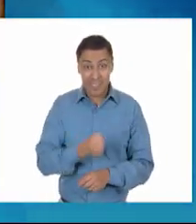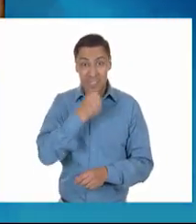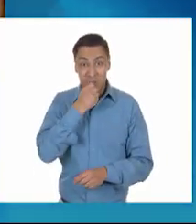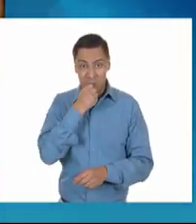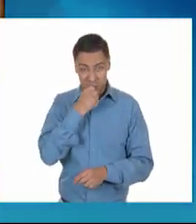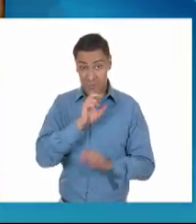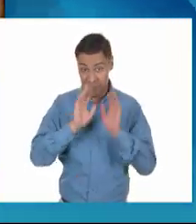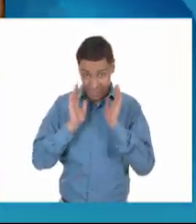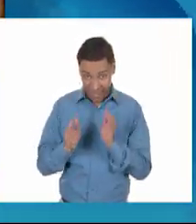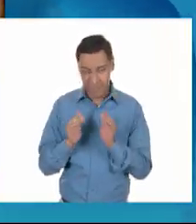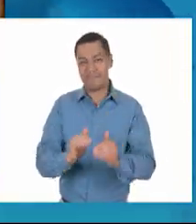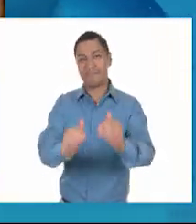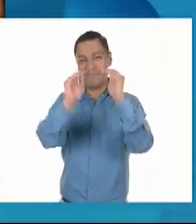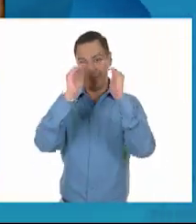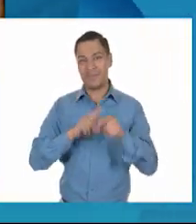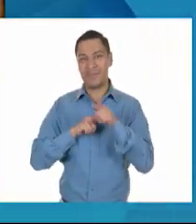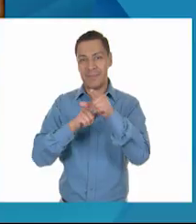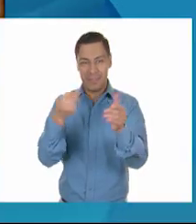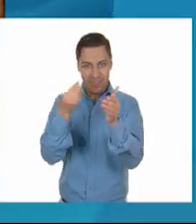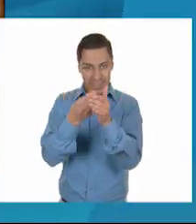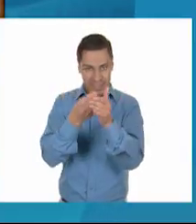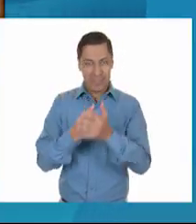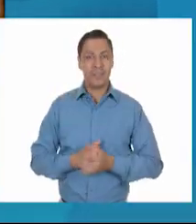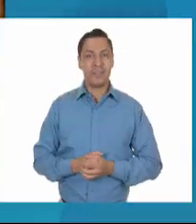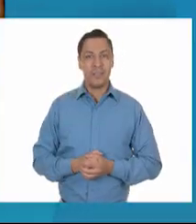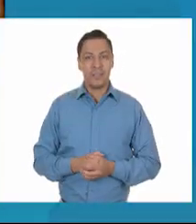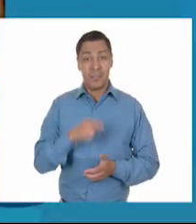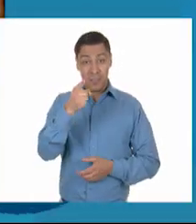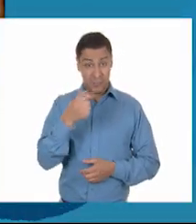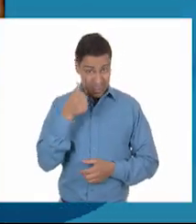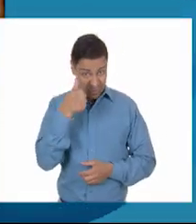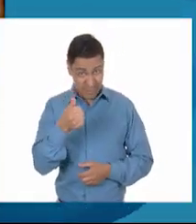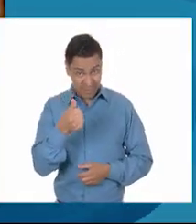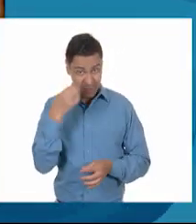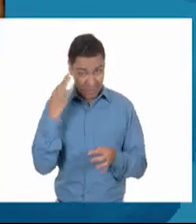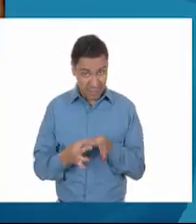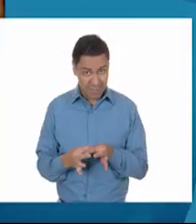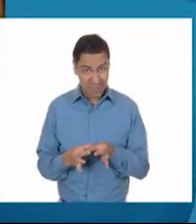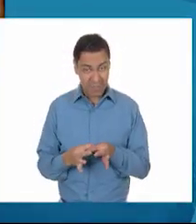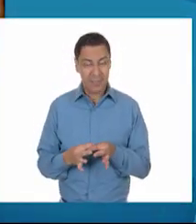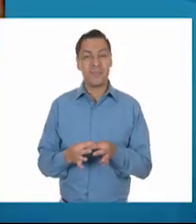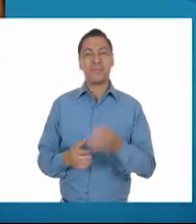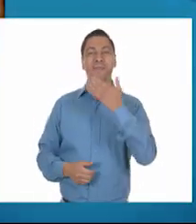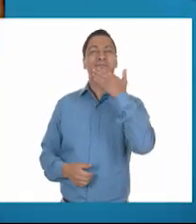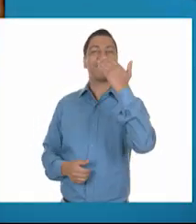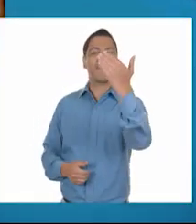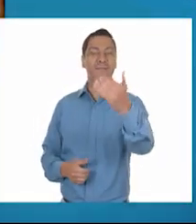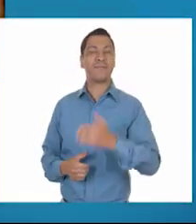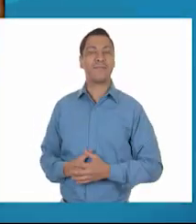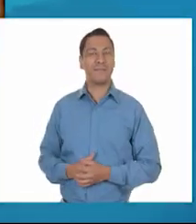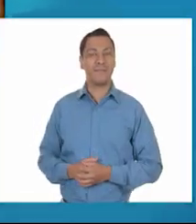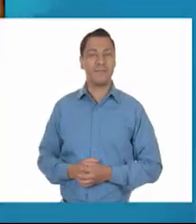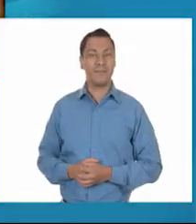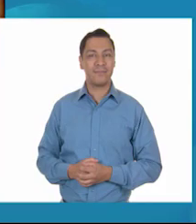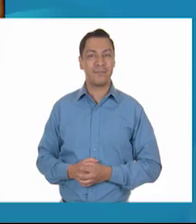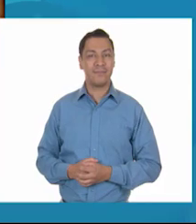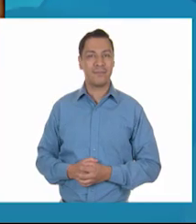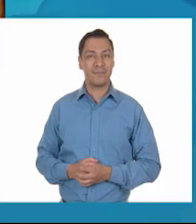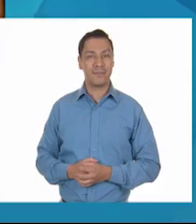de seguir con el programa de hoy. ¿Listas? ¿Listos? ¡Muy bien!